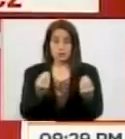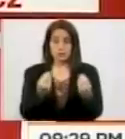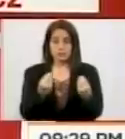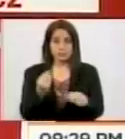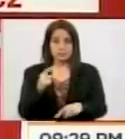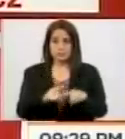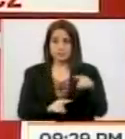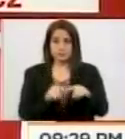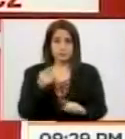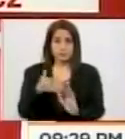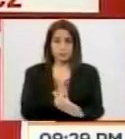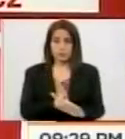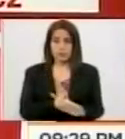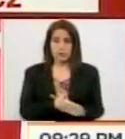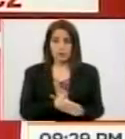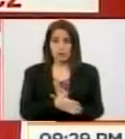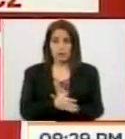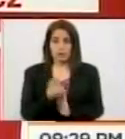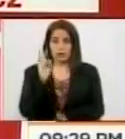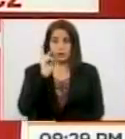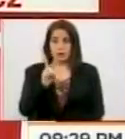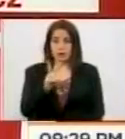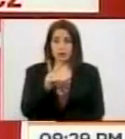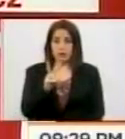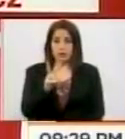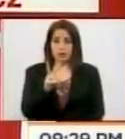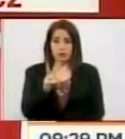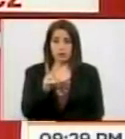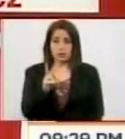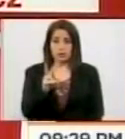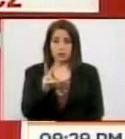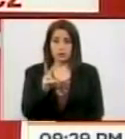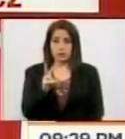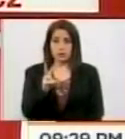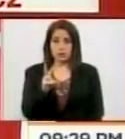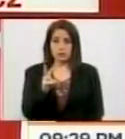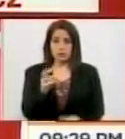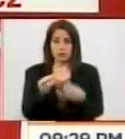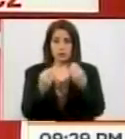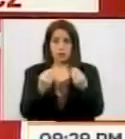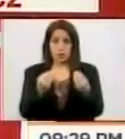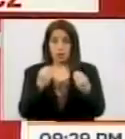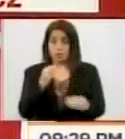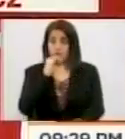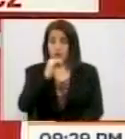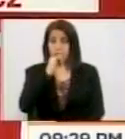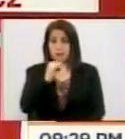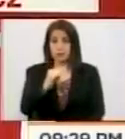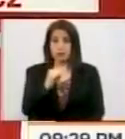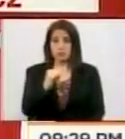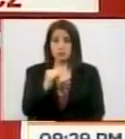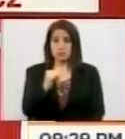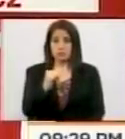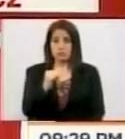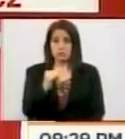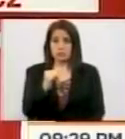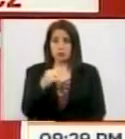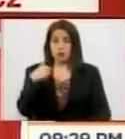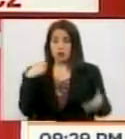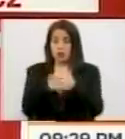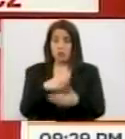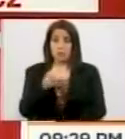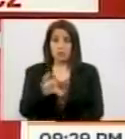Era el momento aquel que íbamos a hacer el acto en La Victoria y lo suspendimos porque nos llegó la información que iban a dar un golpe de